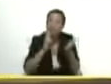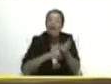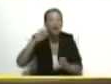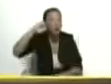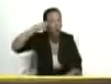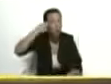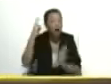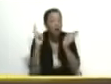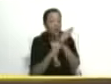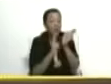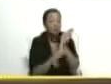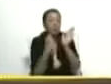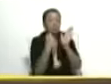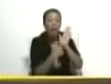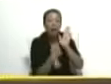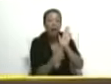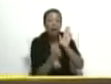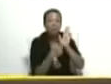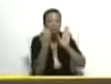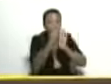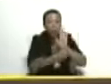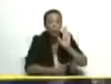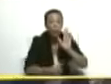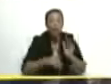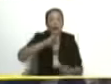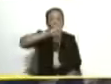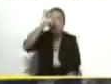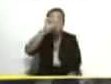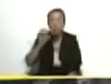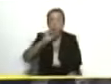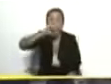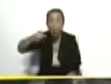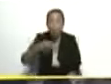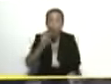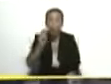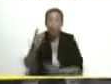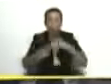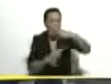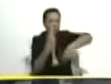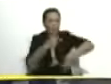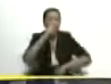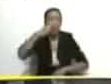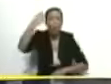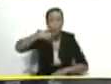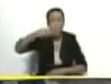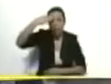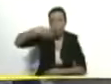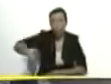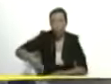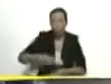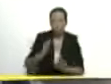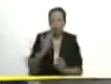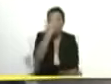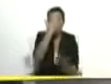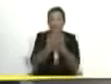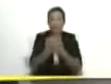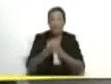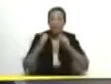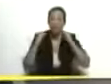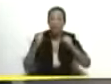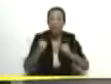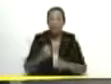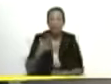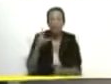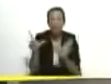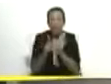recordarlo. Aquí está el gran Fernando Soto Rojas, comandante revolucionario, comandante del Frente Guerrillero del